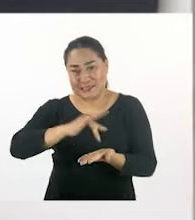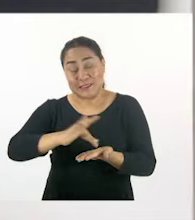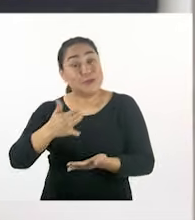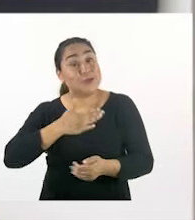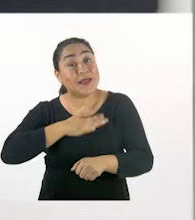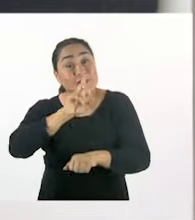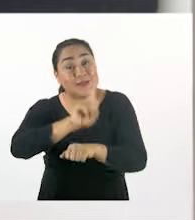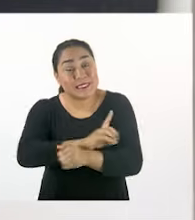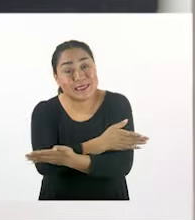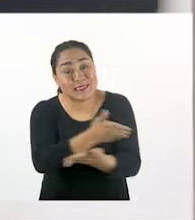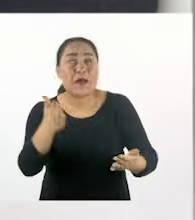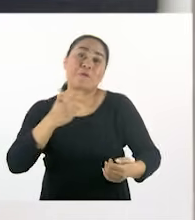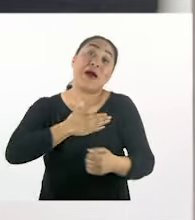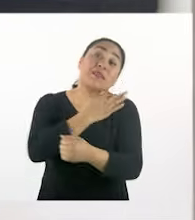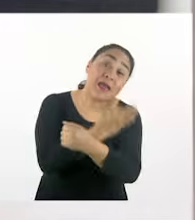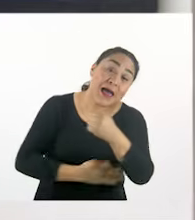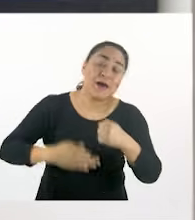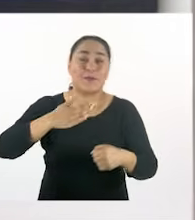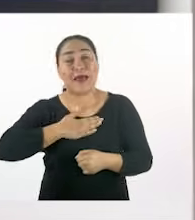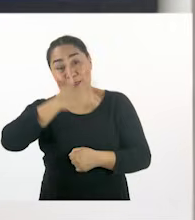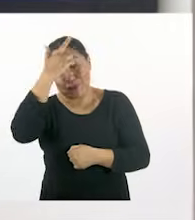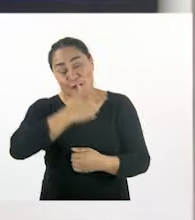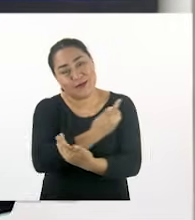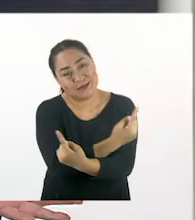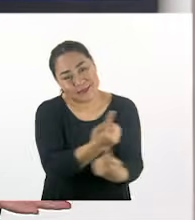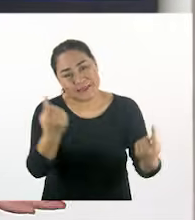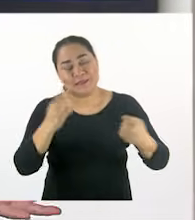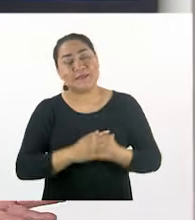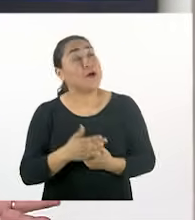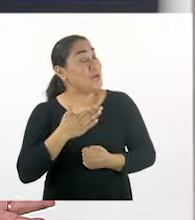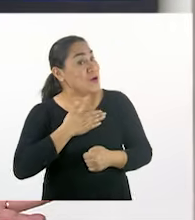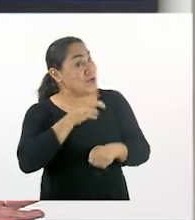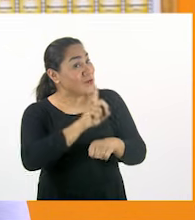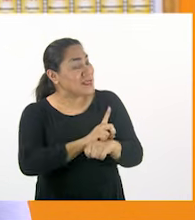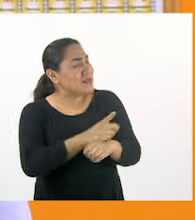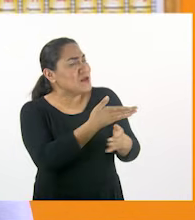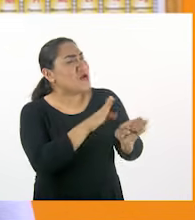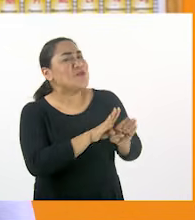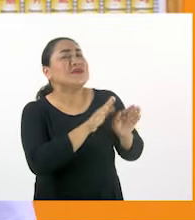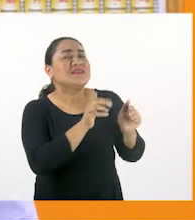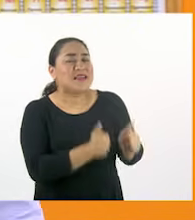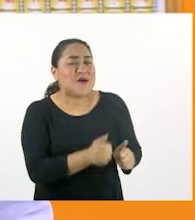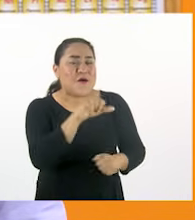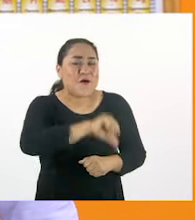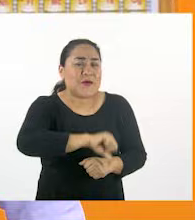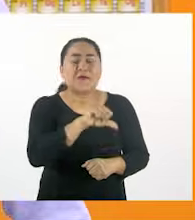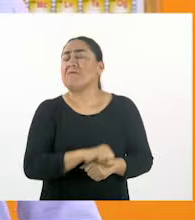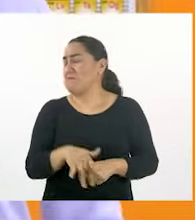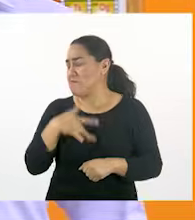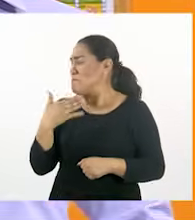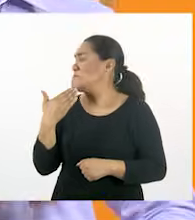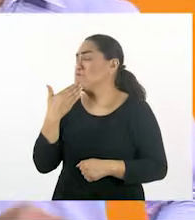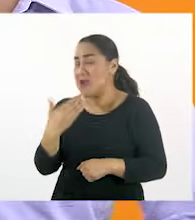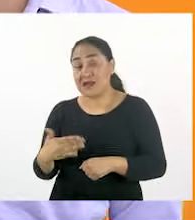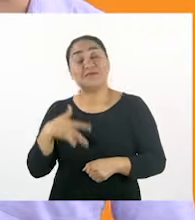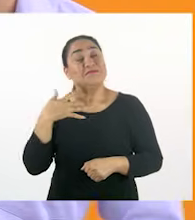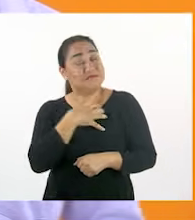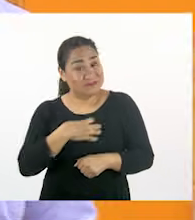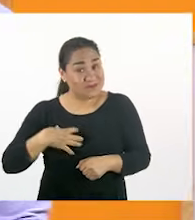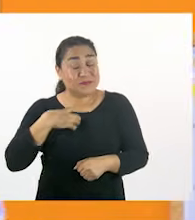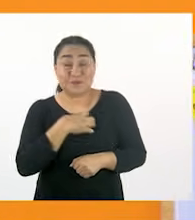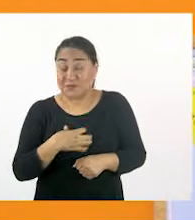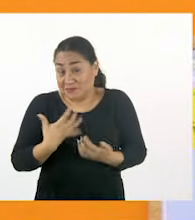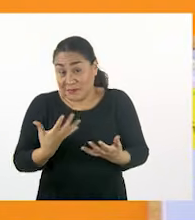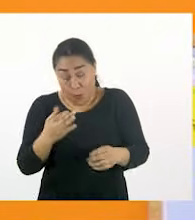Buenos días, buenas tardes, buenas noches, niñas y niños. Buenos días, Aníbal. ¿Cómo te encuentras el día de hoy? Muy bien y muy contento